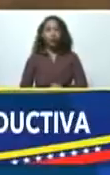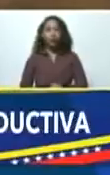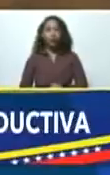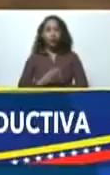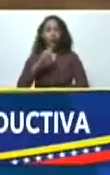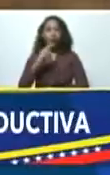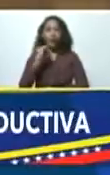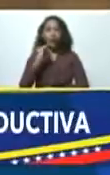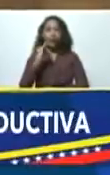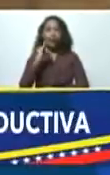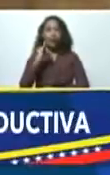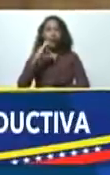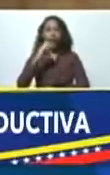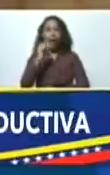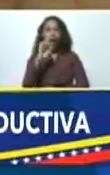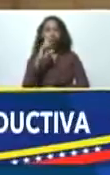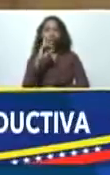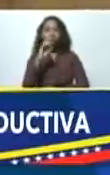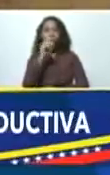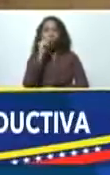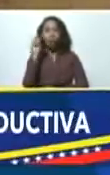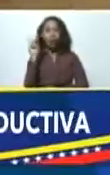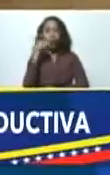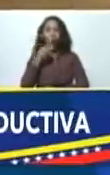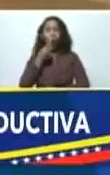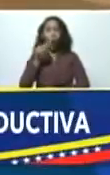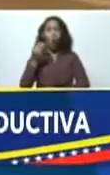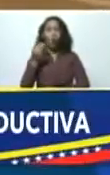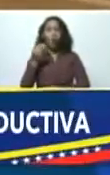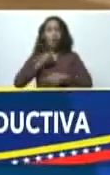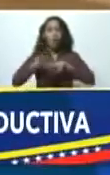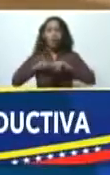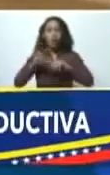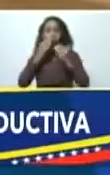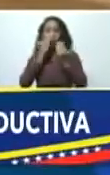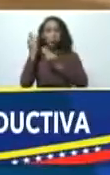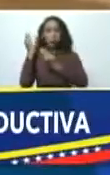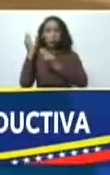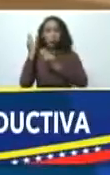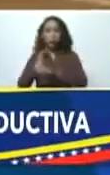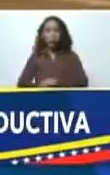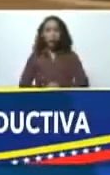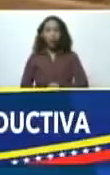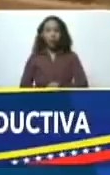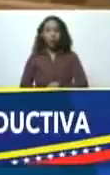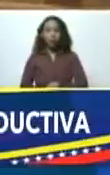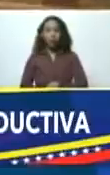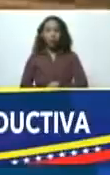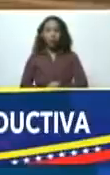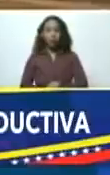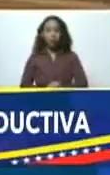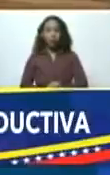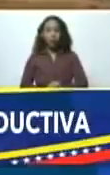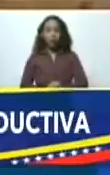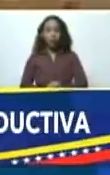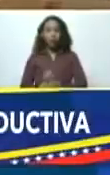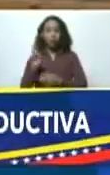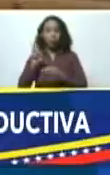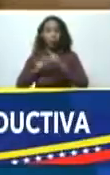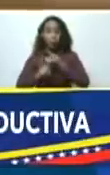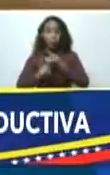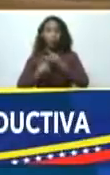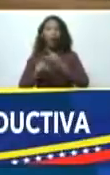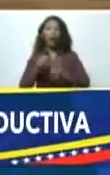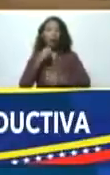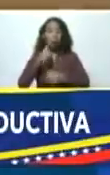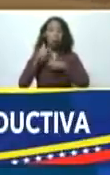Ricardo Sánchez. Y estos muchachotes, ¿vale? ¿Ah? Los chiquitos en la casa. ¿Tu esposa? Ah,